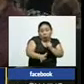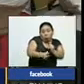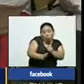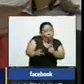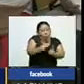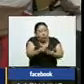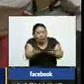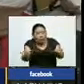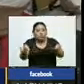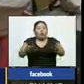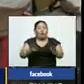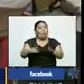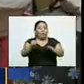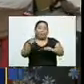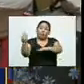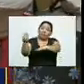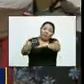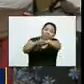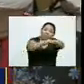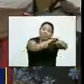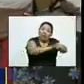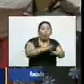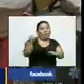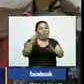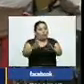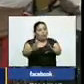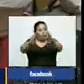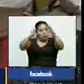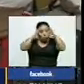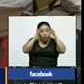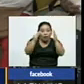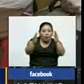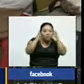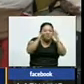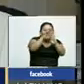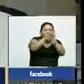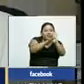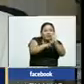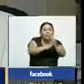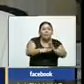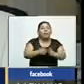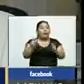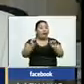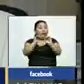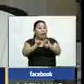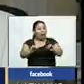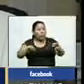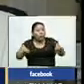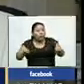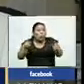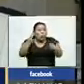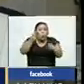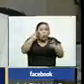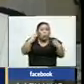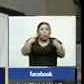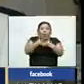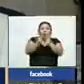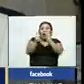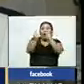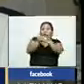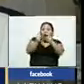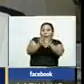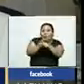entre otros, por lo que se recomienda a la población acatar las siguientes recomendaciones. En los niños hay que protegerlos de los cambios de